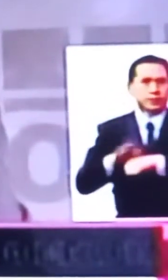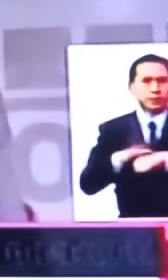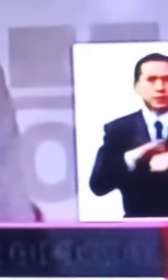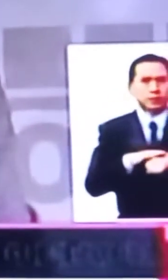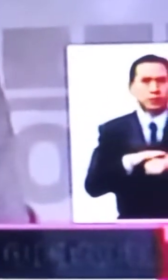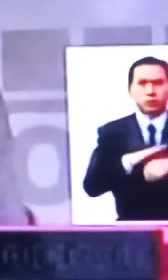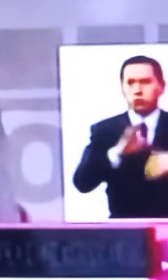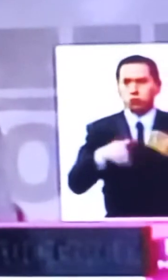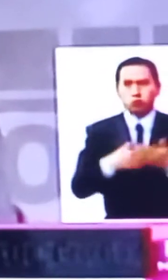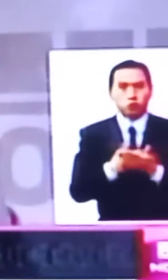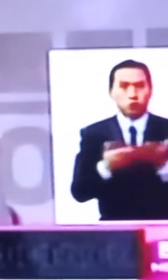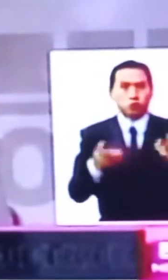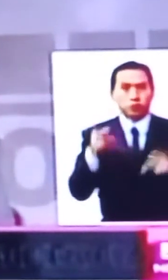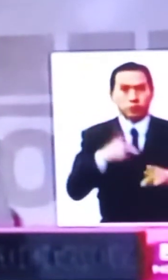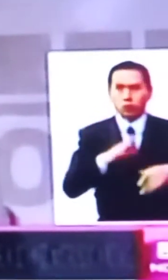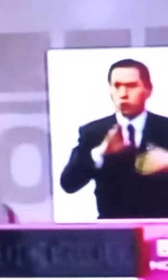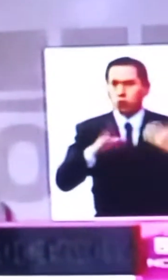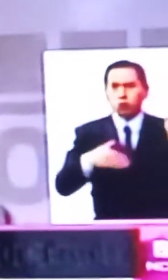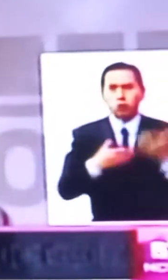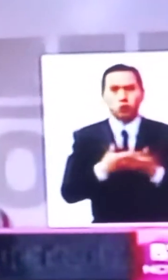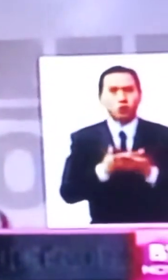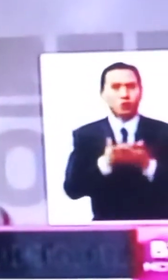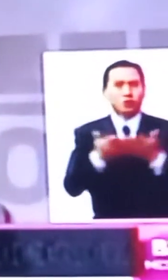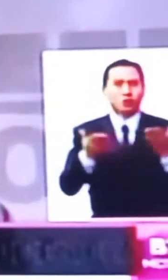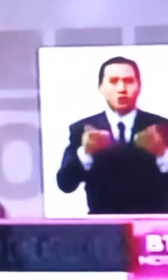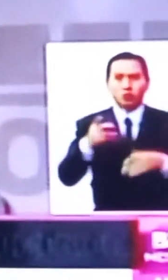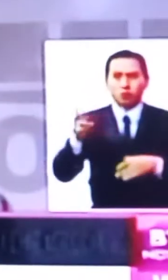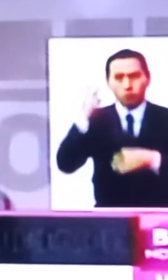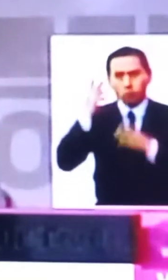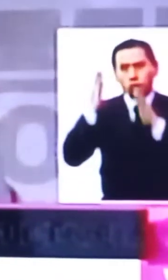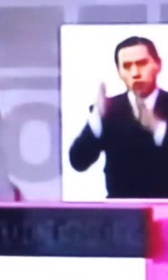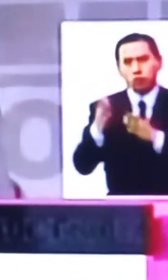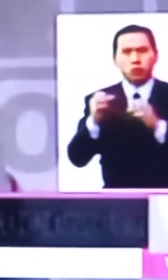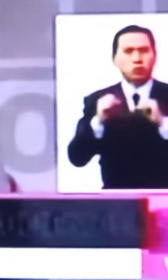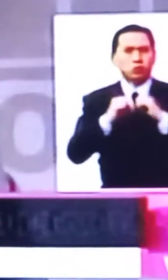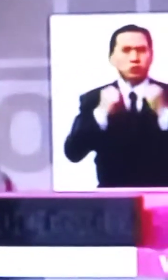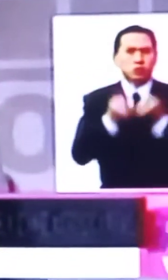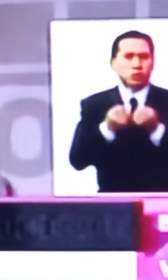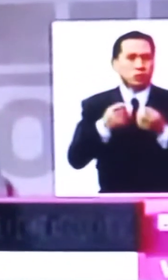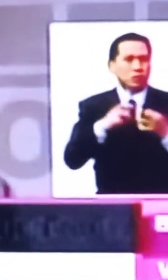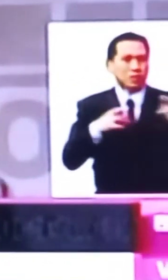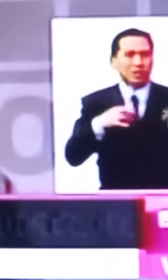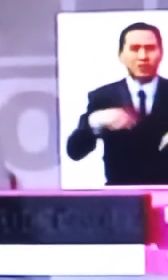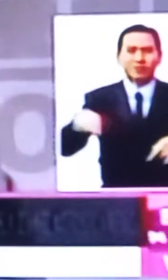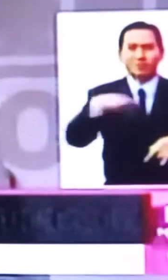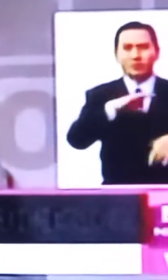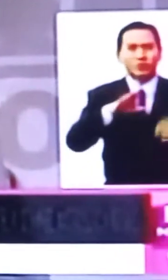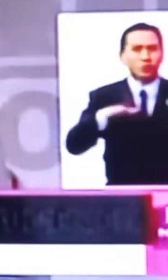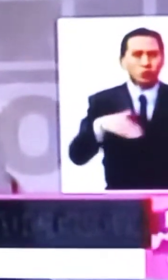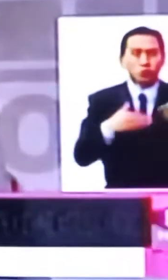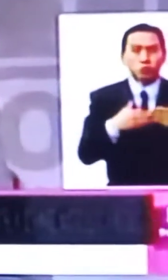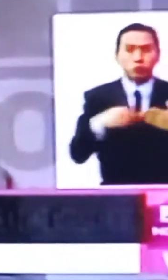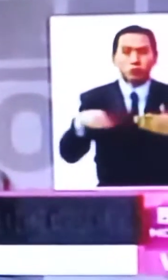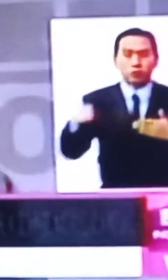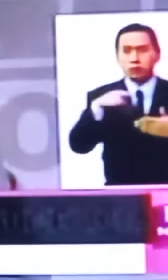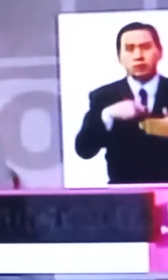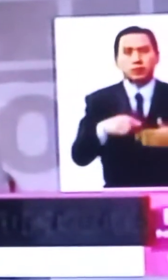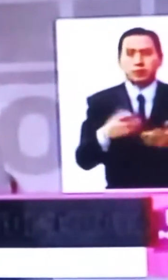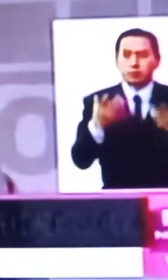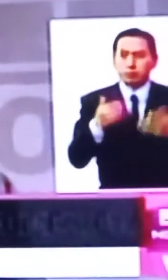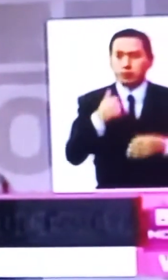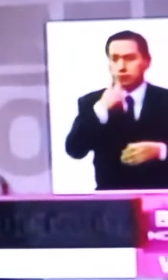la ciudadanía, a todos los actores políticos, sociales y regionales, a aguardar con